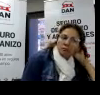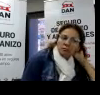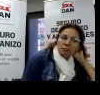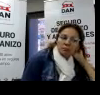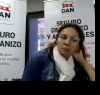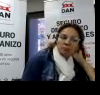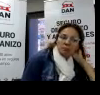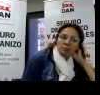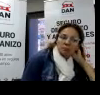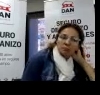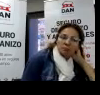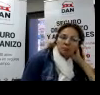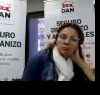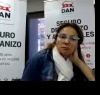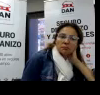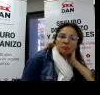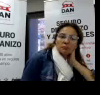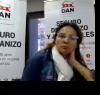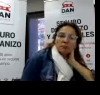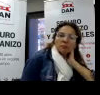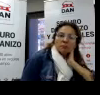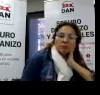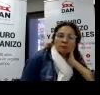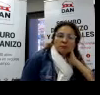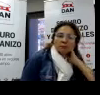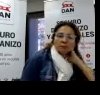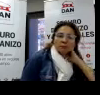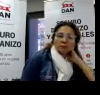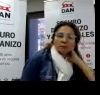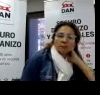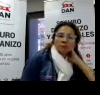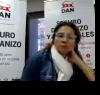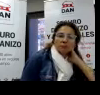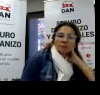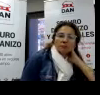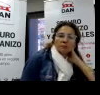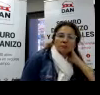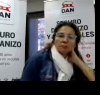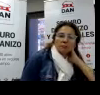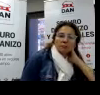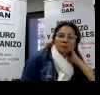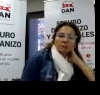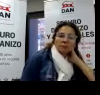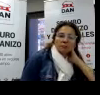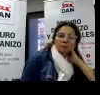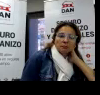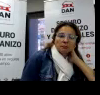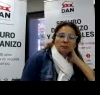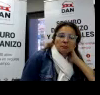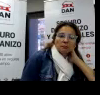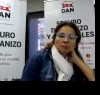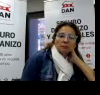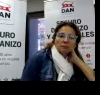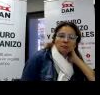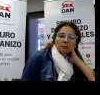que todavía no se recompone. Insisto con esto, estamos hablando de una circulación de viento a nivel planetario y